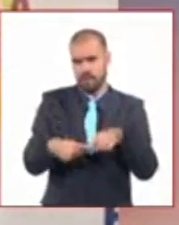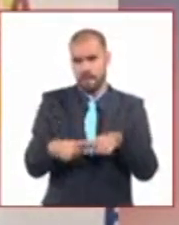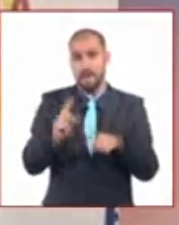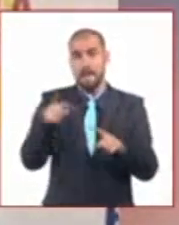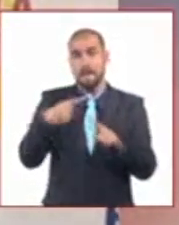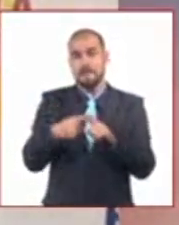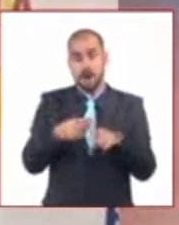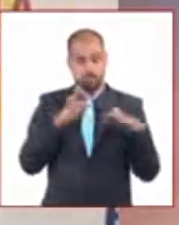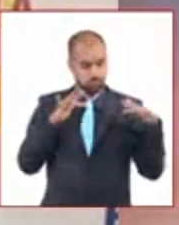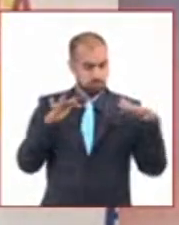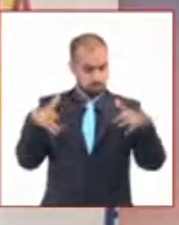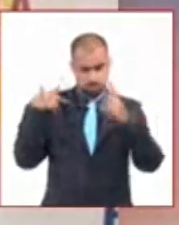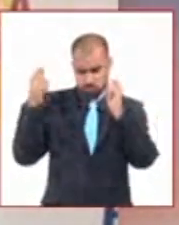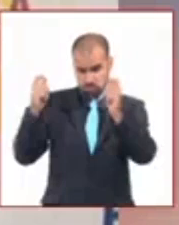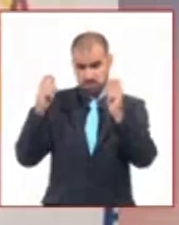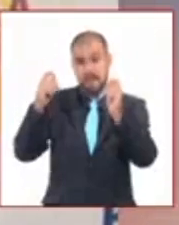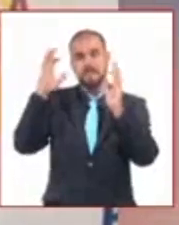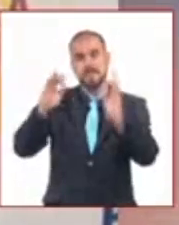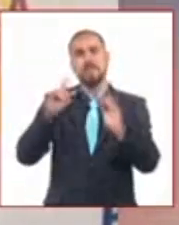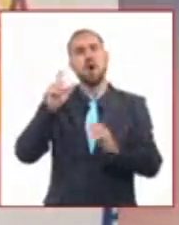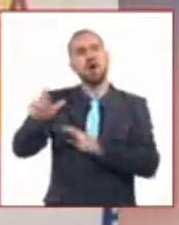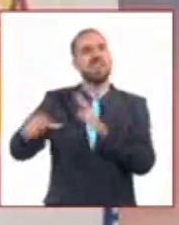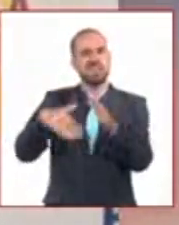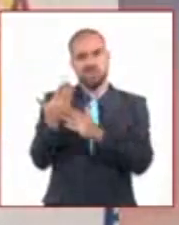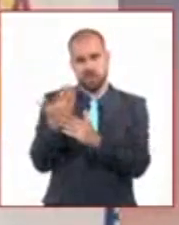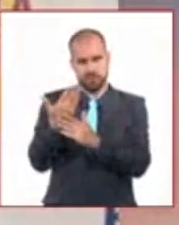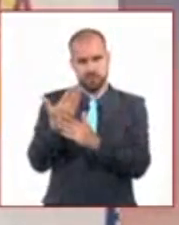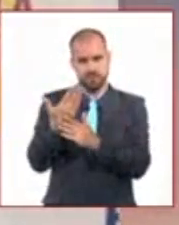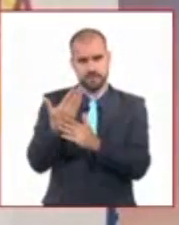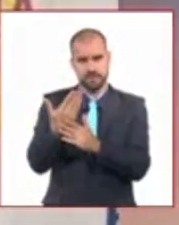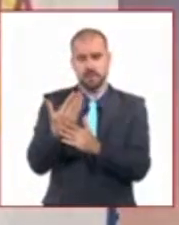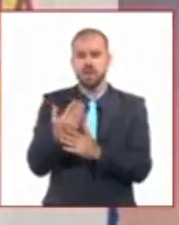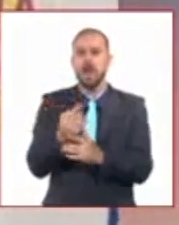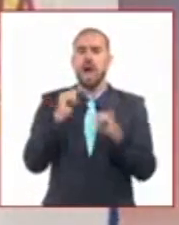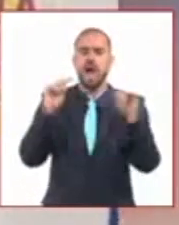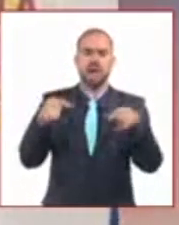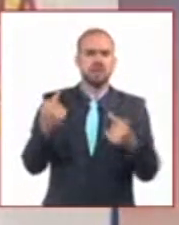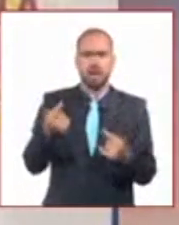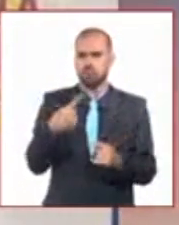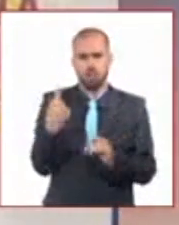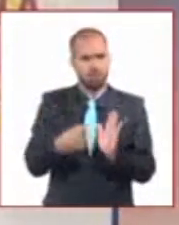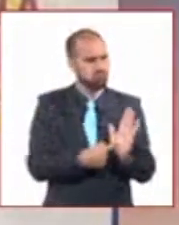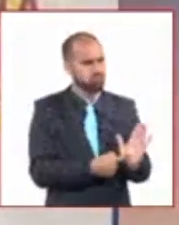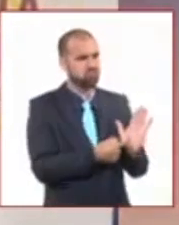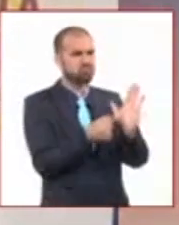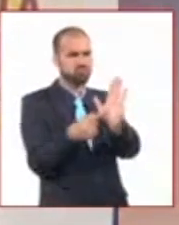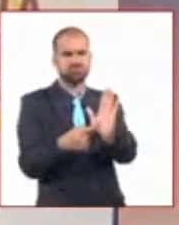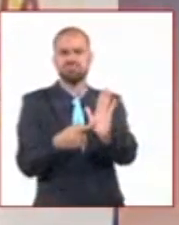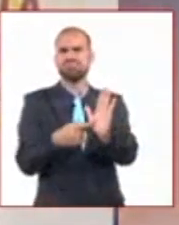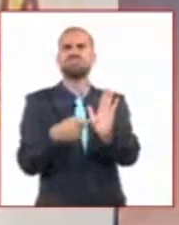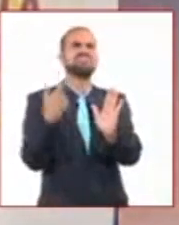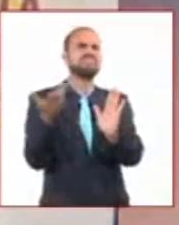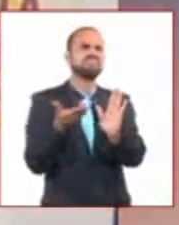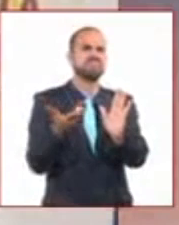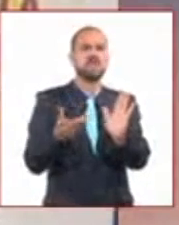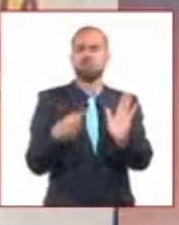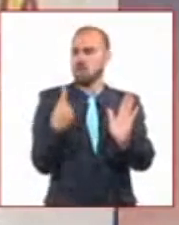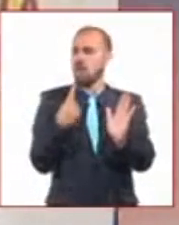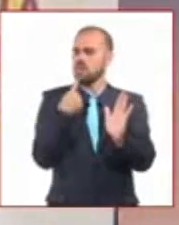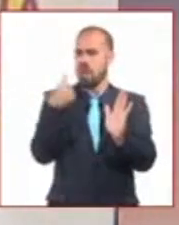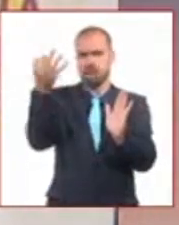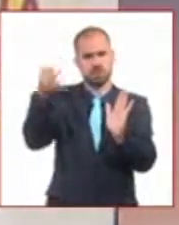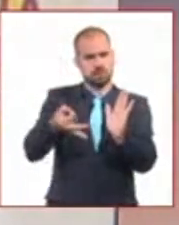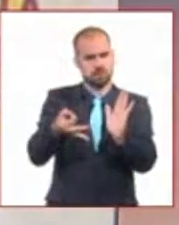cabo el último día de la cumbre de los pueblos donde buscaremos llevar nuestras nuestras declaraciones nuestras